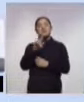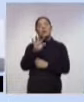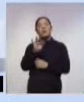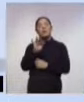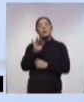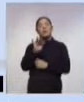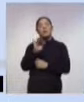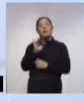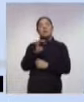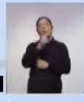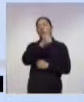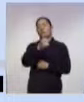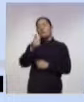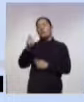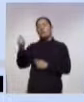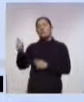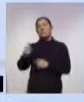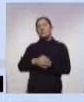servicios proporcionados,